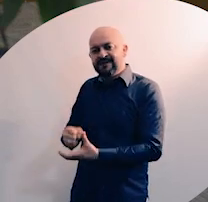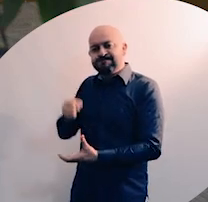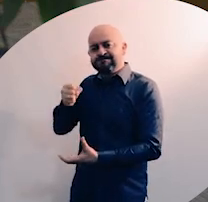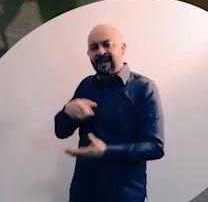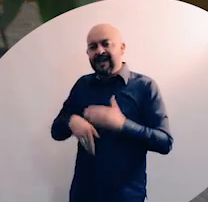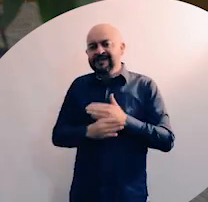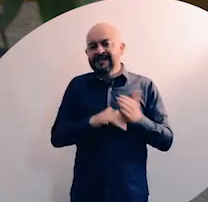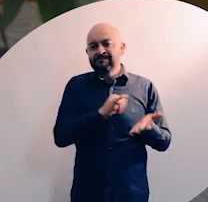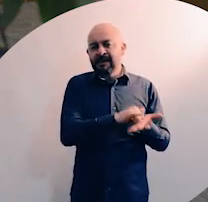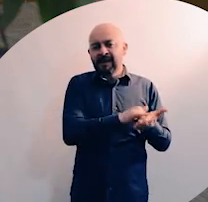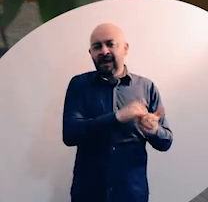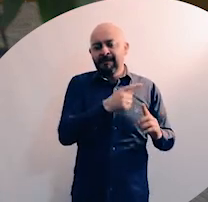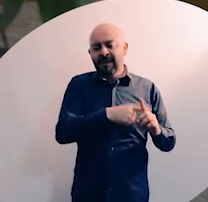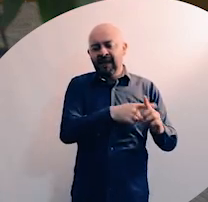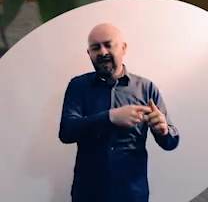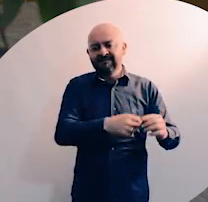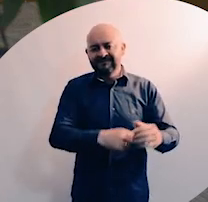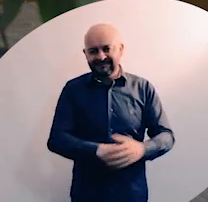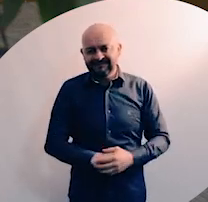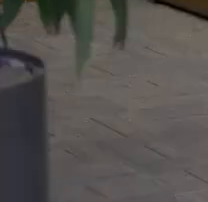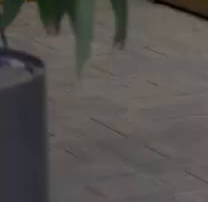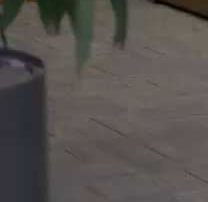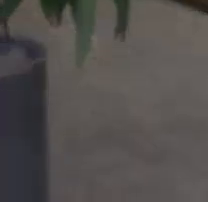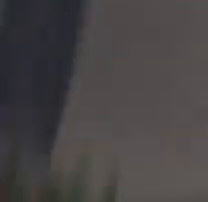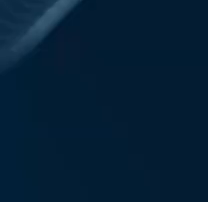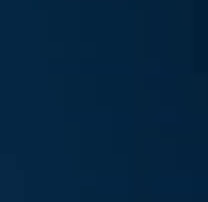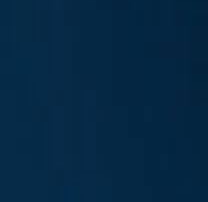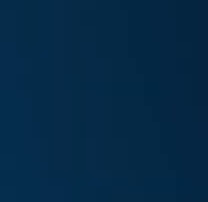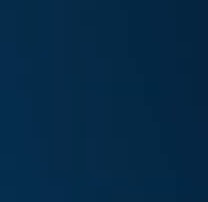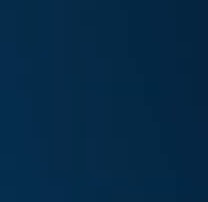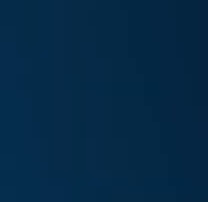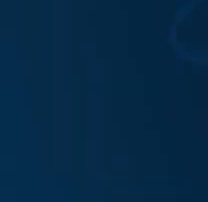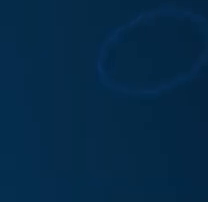nuestros familiares, vecinos, amigos para cubrir nuestras deudas.